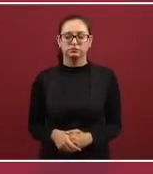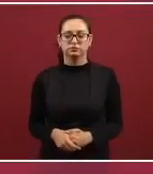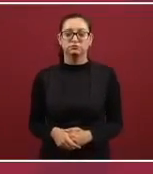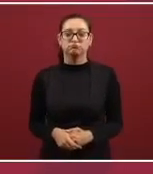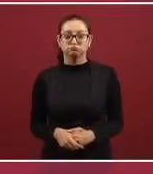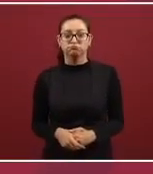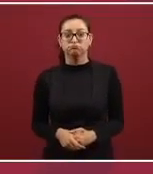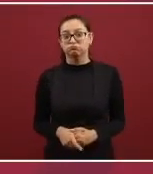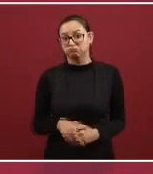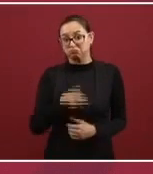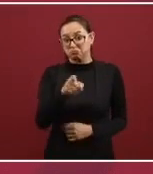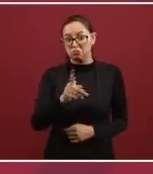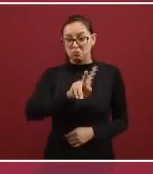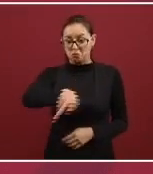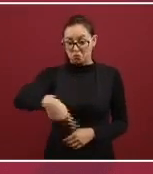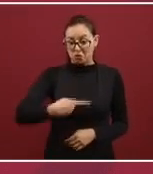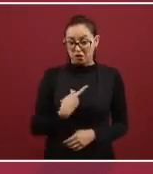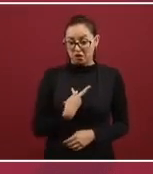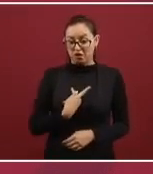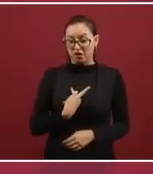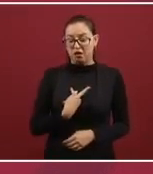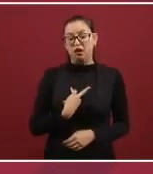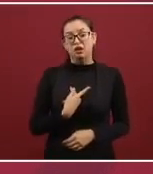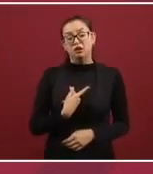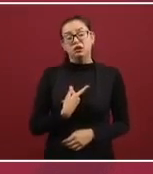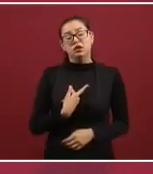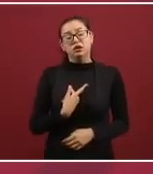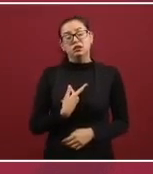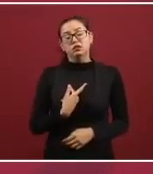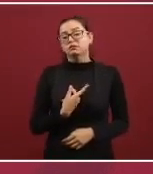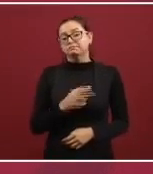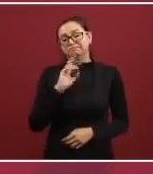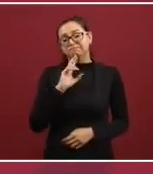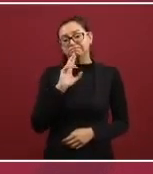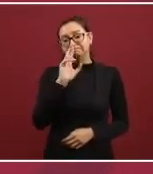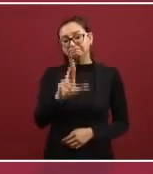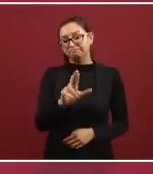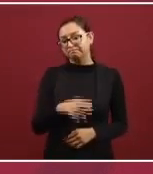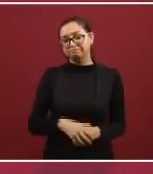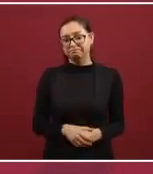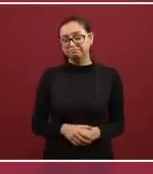a tu pregunta contesto de esa manera, ¿no?